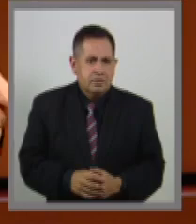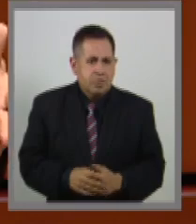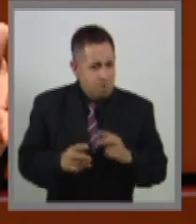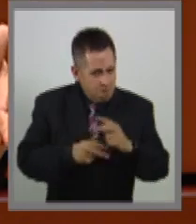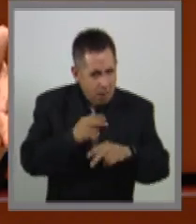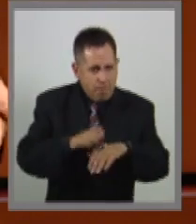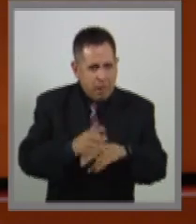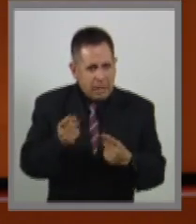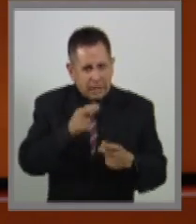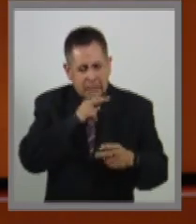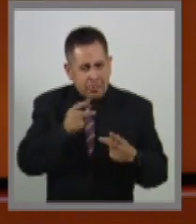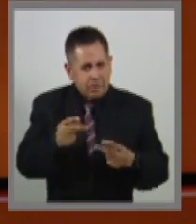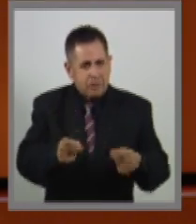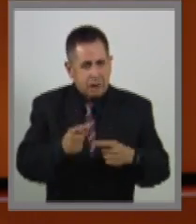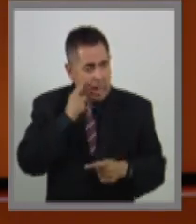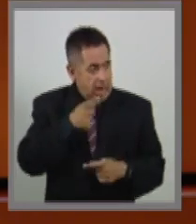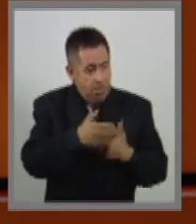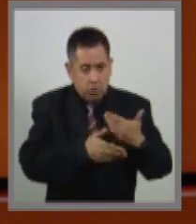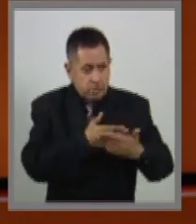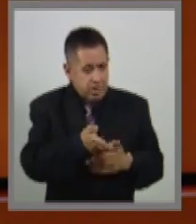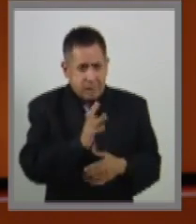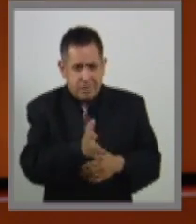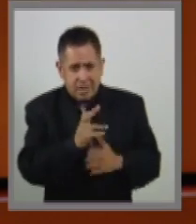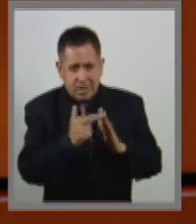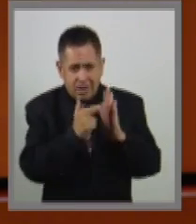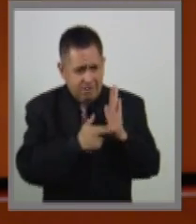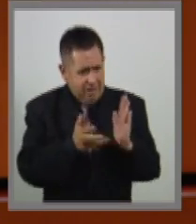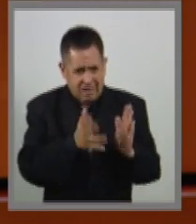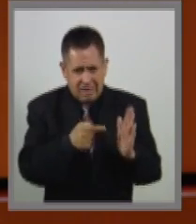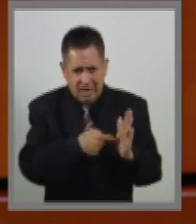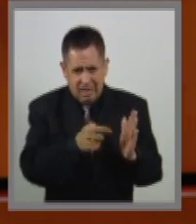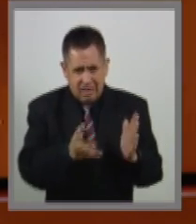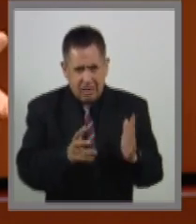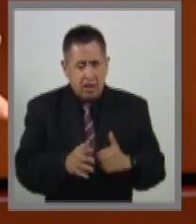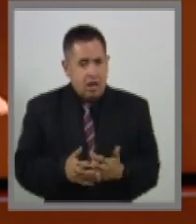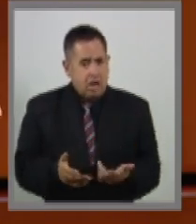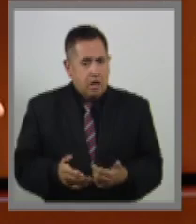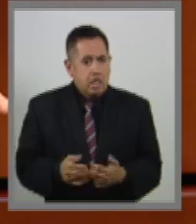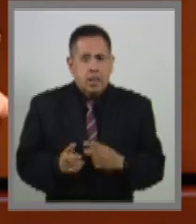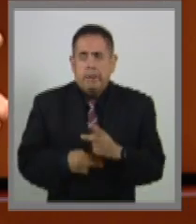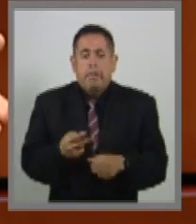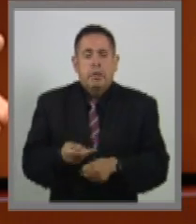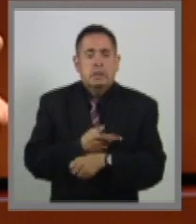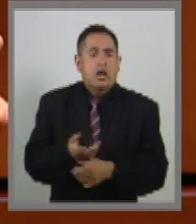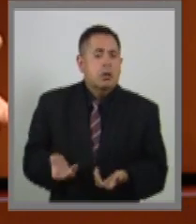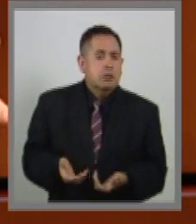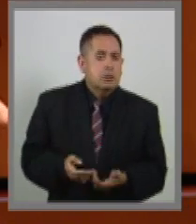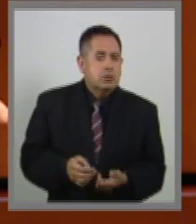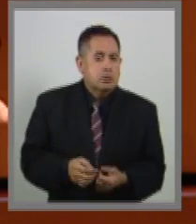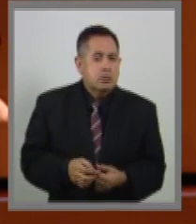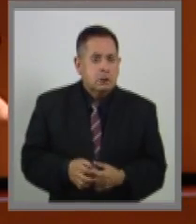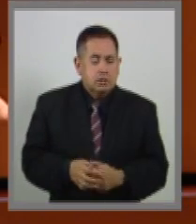Hagámoslo más ágil. Ahí está el procedimiento ya en el reglamento. Ahora lo que va a pasar